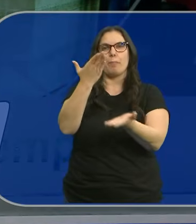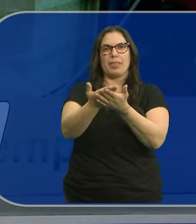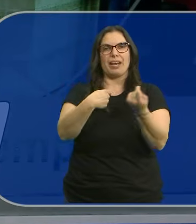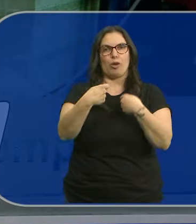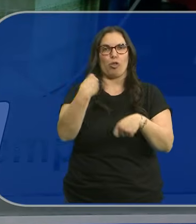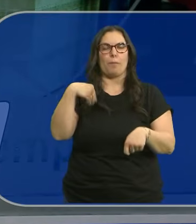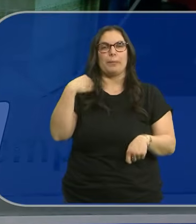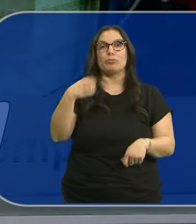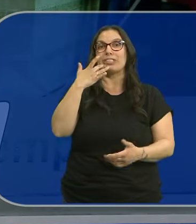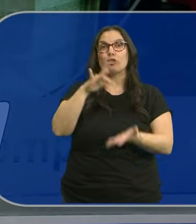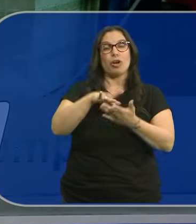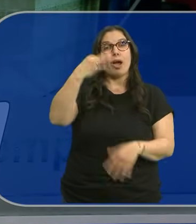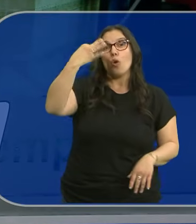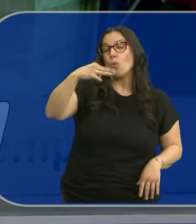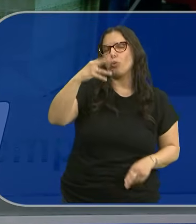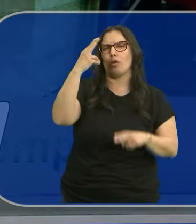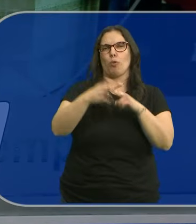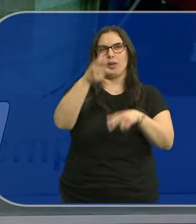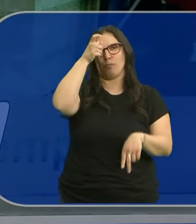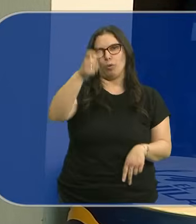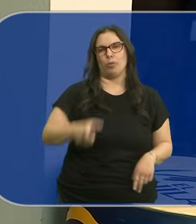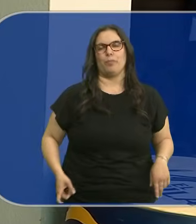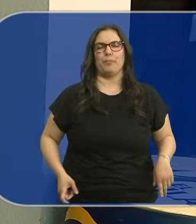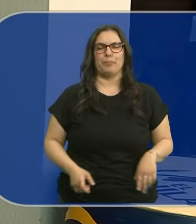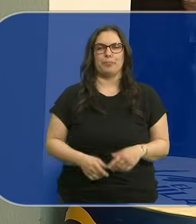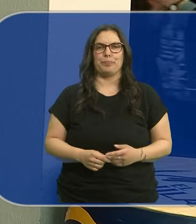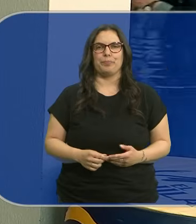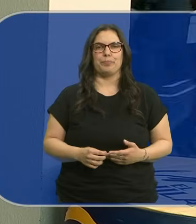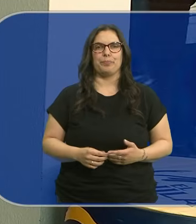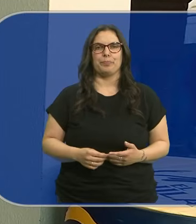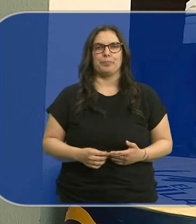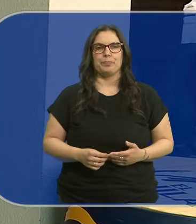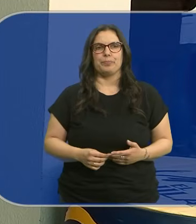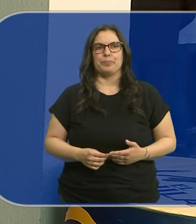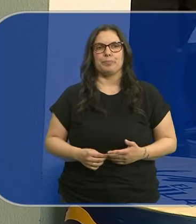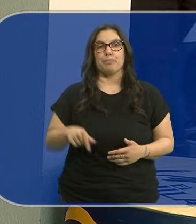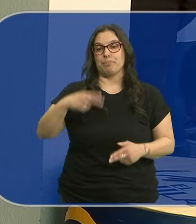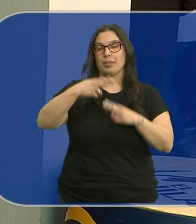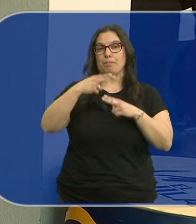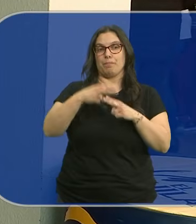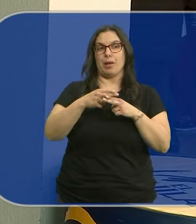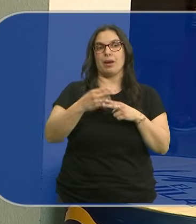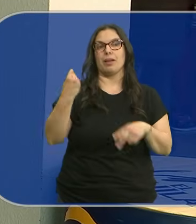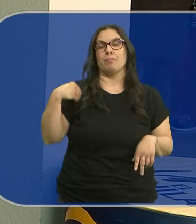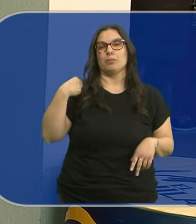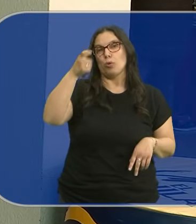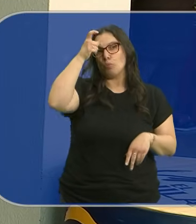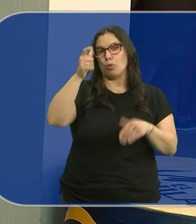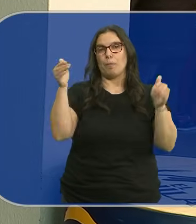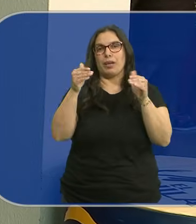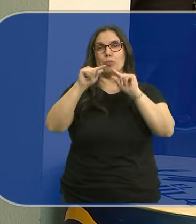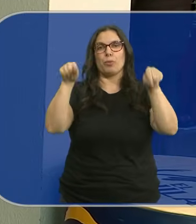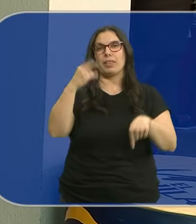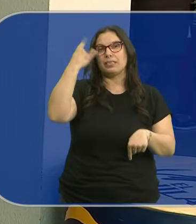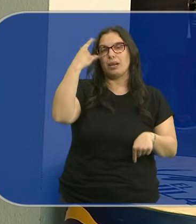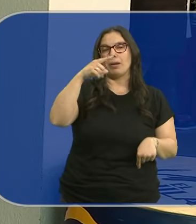estos negocios cuando sean el único bar de su localidad. Este bar Ailín, en el pequeño municipio